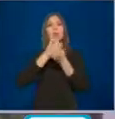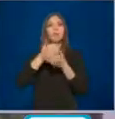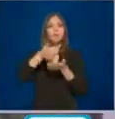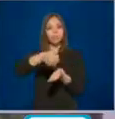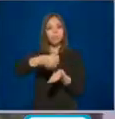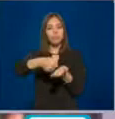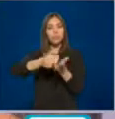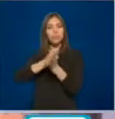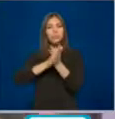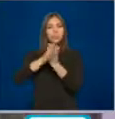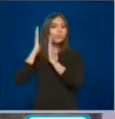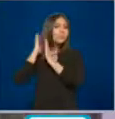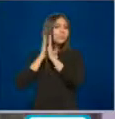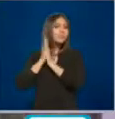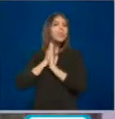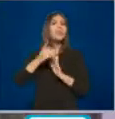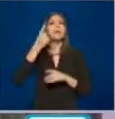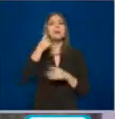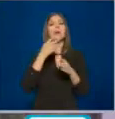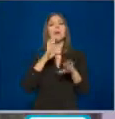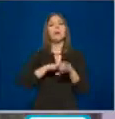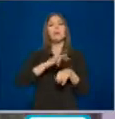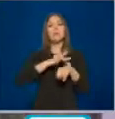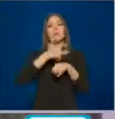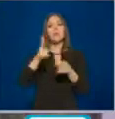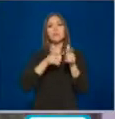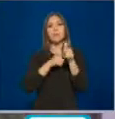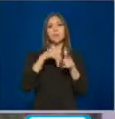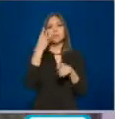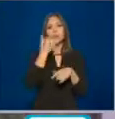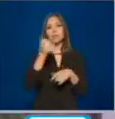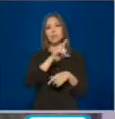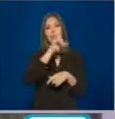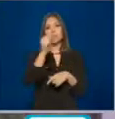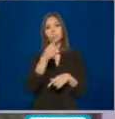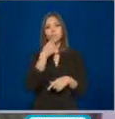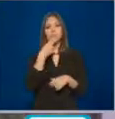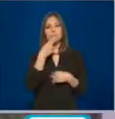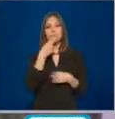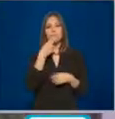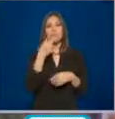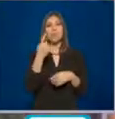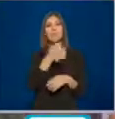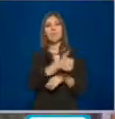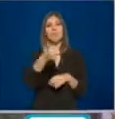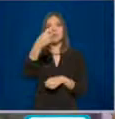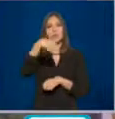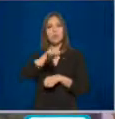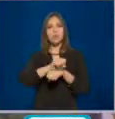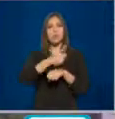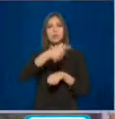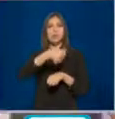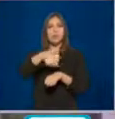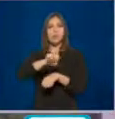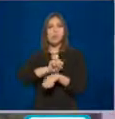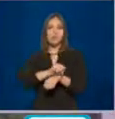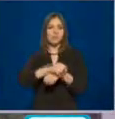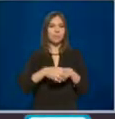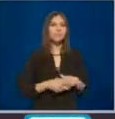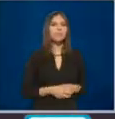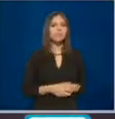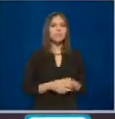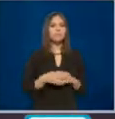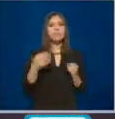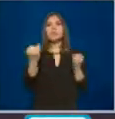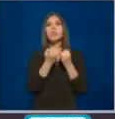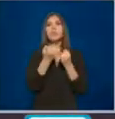que se mantenga lindo y además la idea es que lo vayas utilizando semana tras Y semana. tapacanas, que eso a Y mucha gente tapacanas, le por